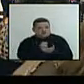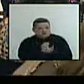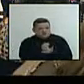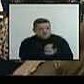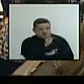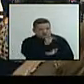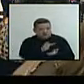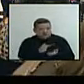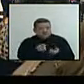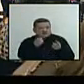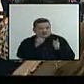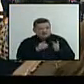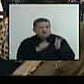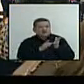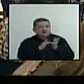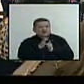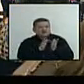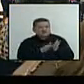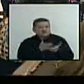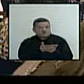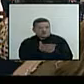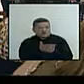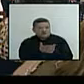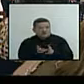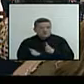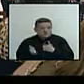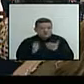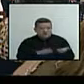Hijo que ha muerto y resucitado.